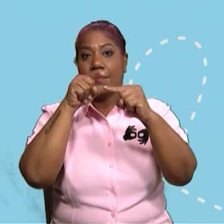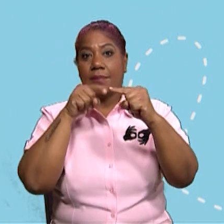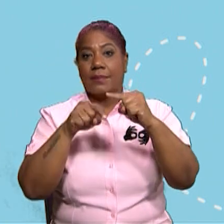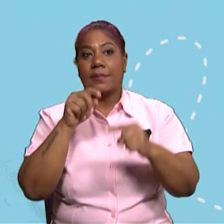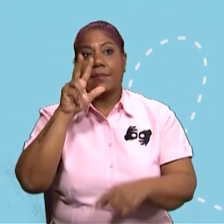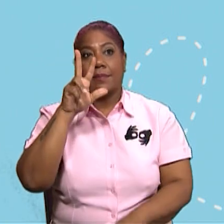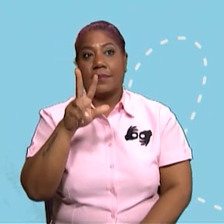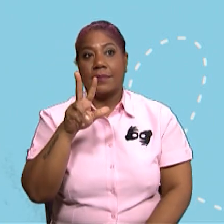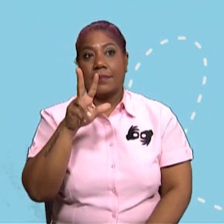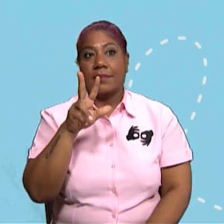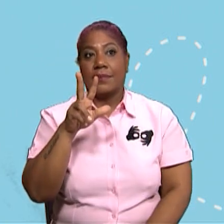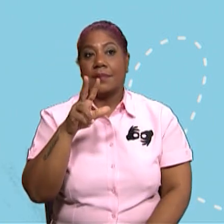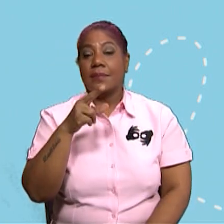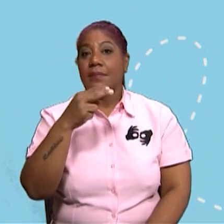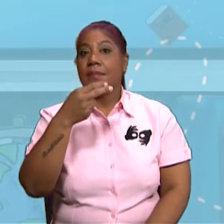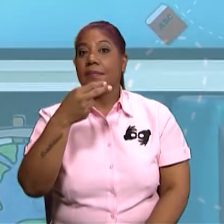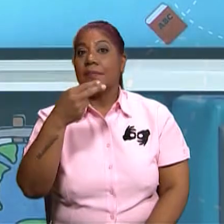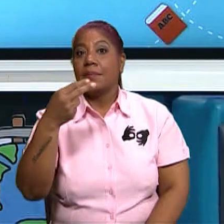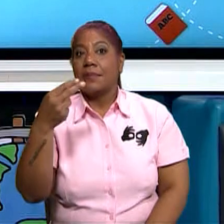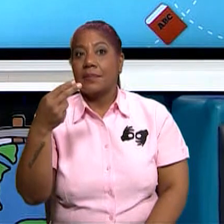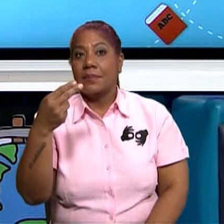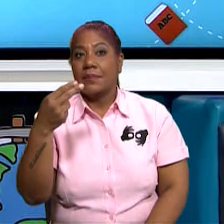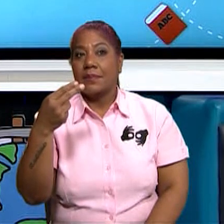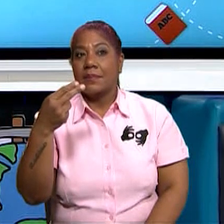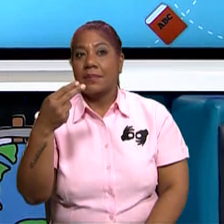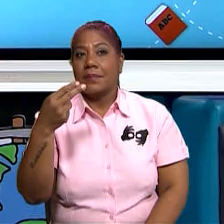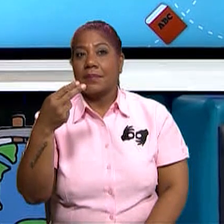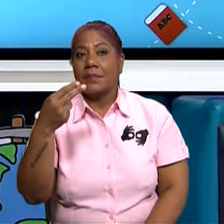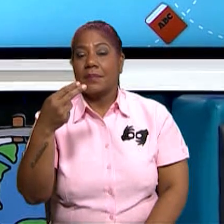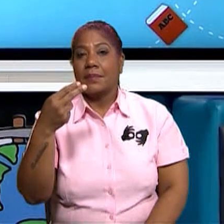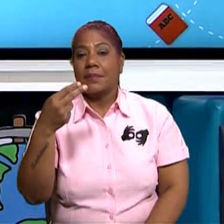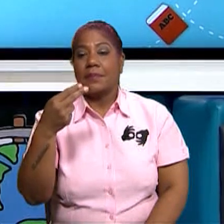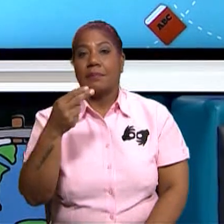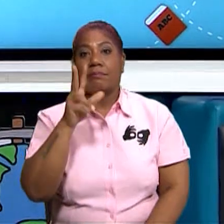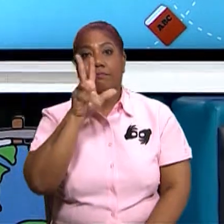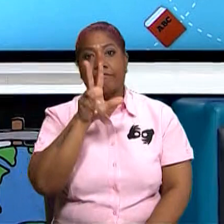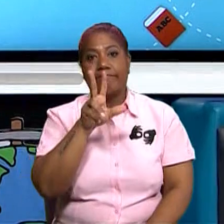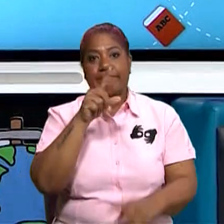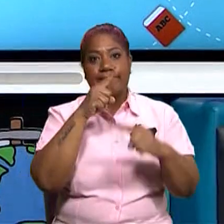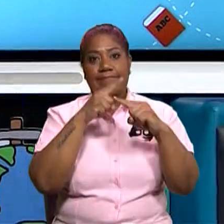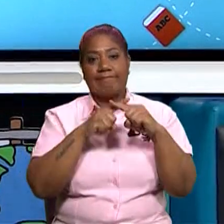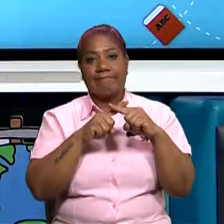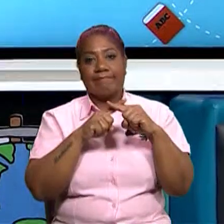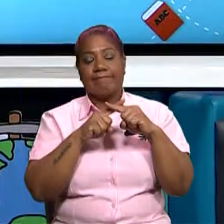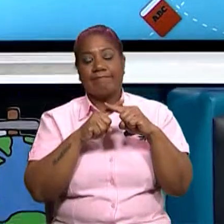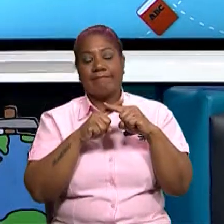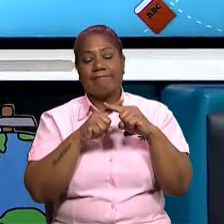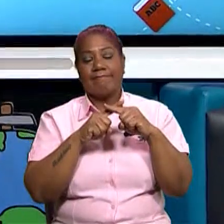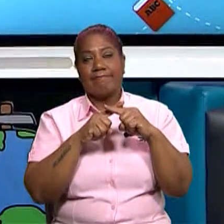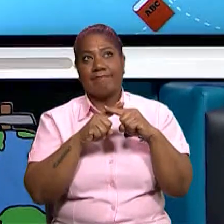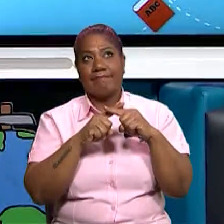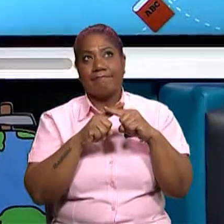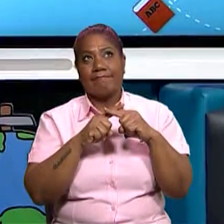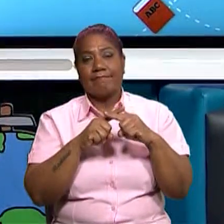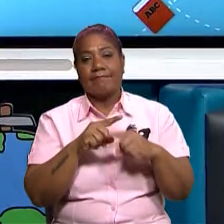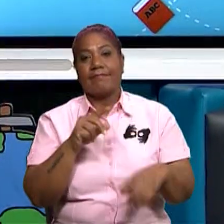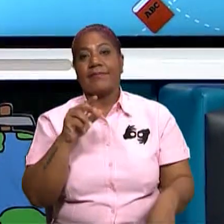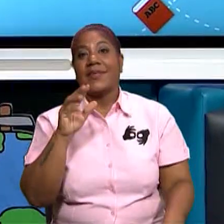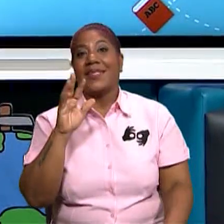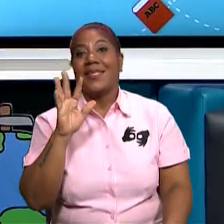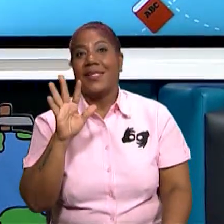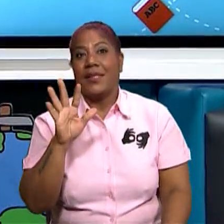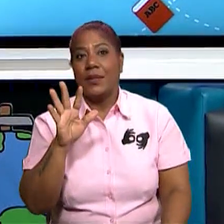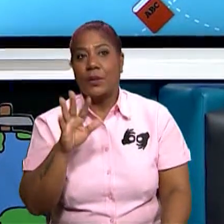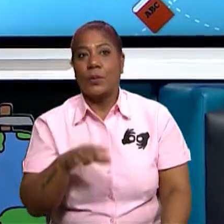la tabla del 3 para buscar un número que al multiplicarlo me dé como resultado 15, que es